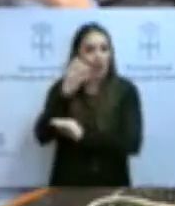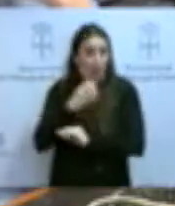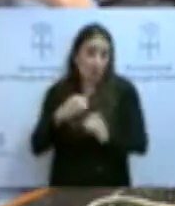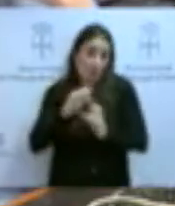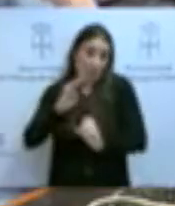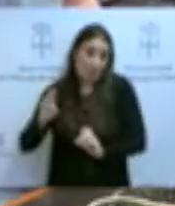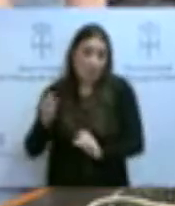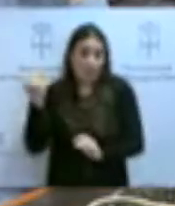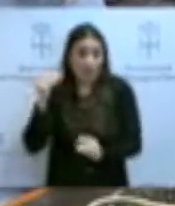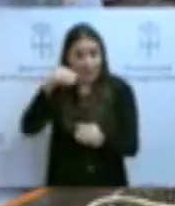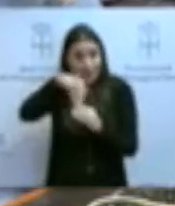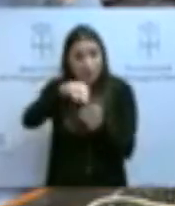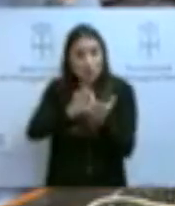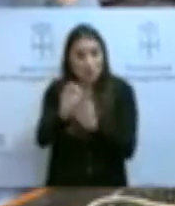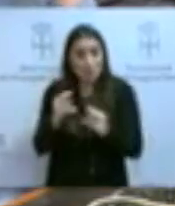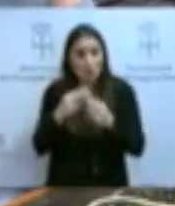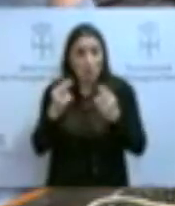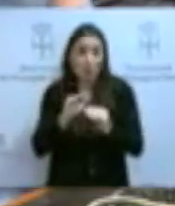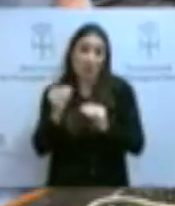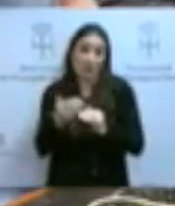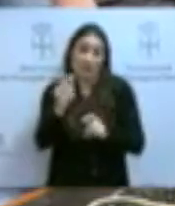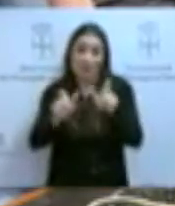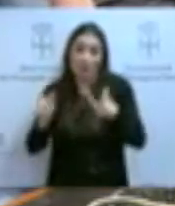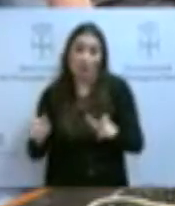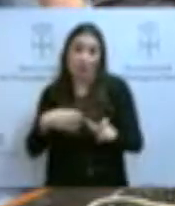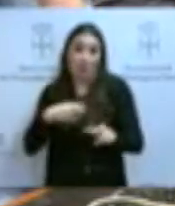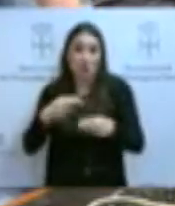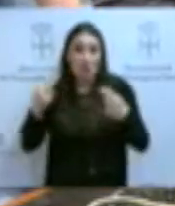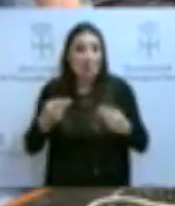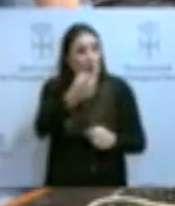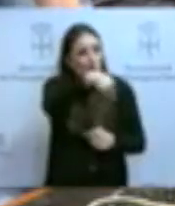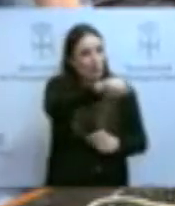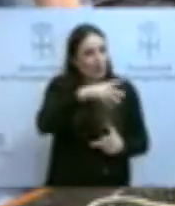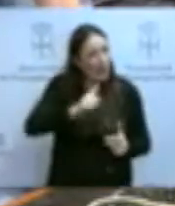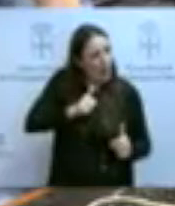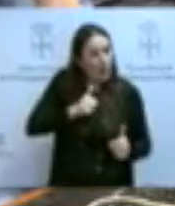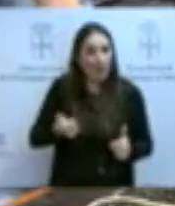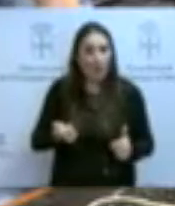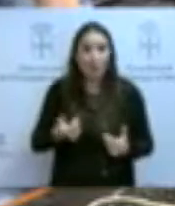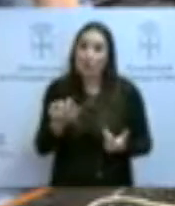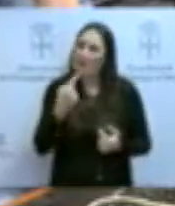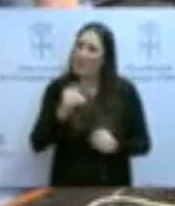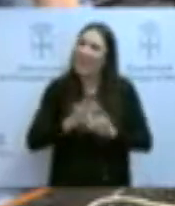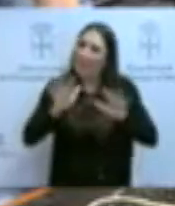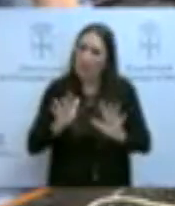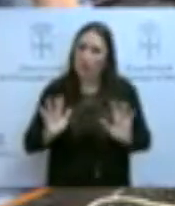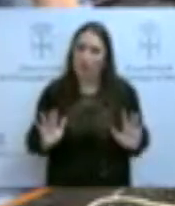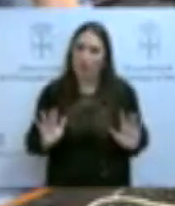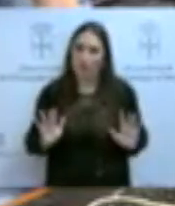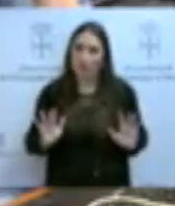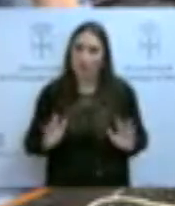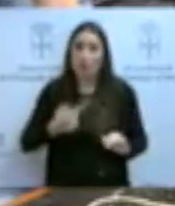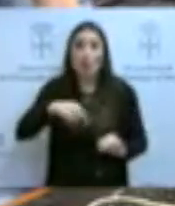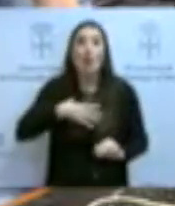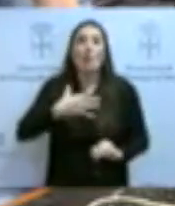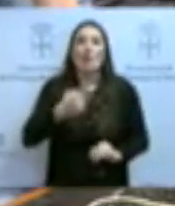Popular en los servicios públicos con los empleados y empleadas públicas, pero que ustedes se aprovechan de ellos. Y hay que decirlo claramente. Podíamos echar